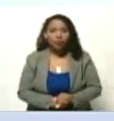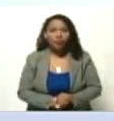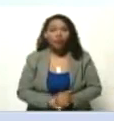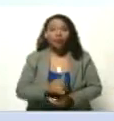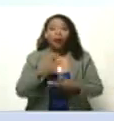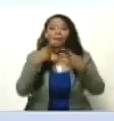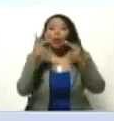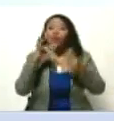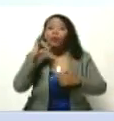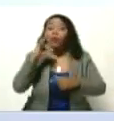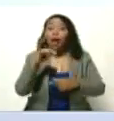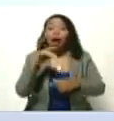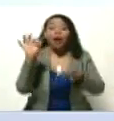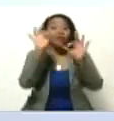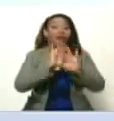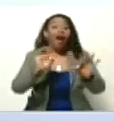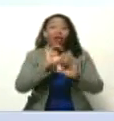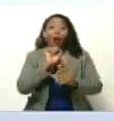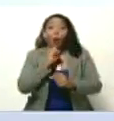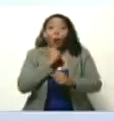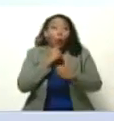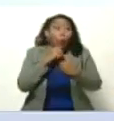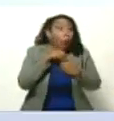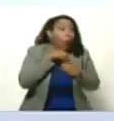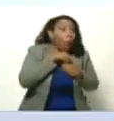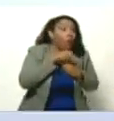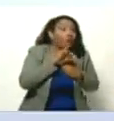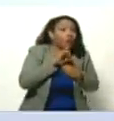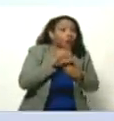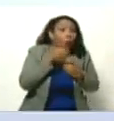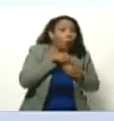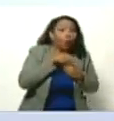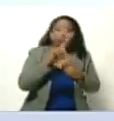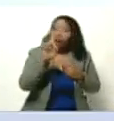Información, aquí nadie se guarda secreto de nada. De nada.